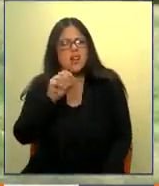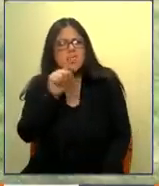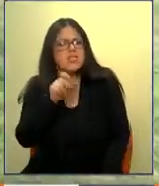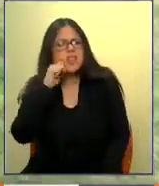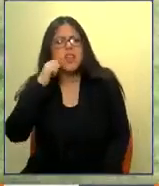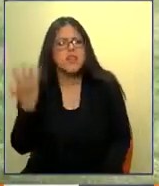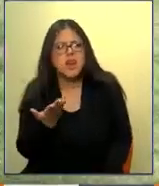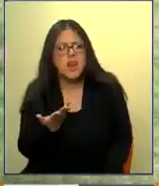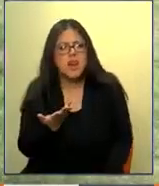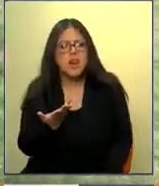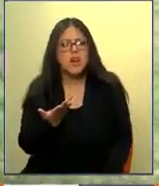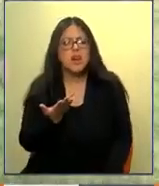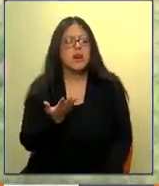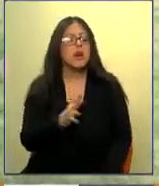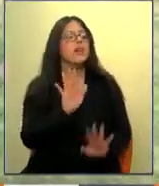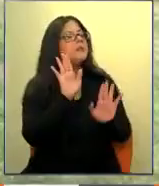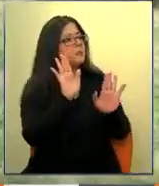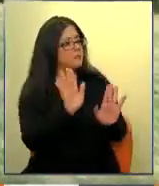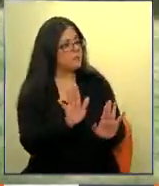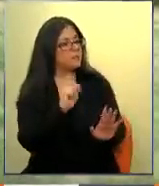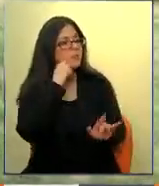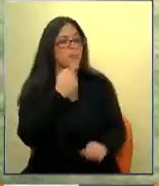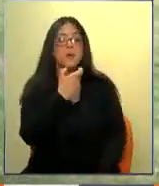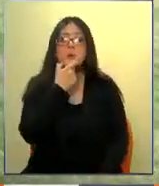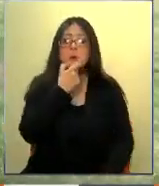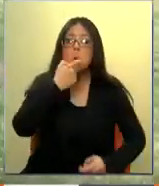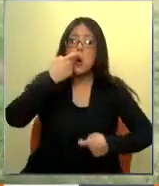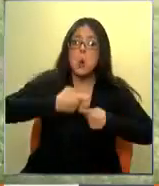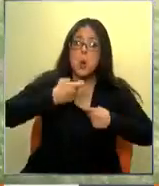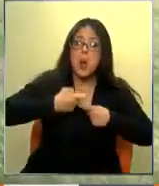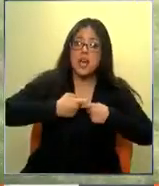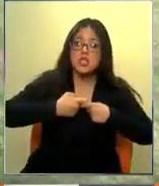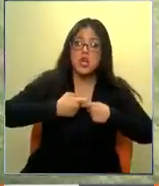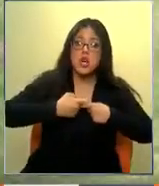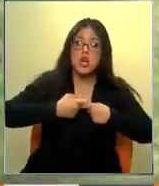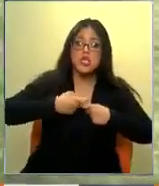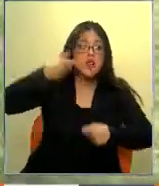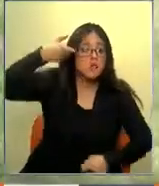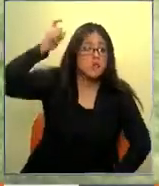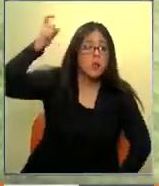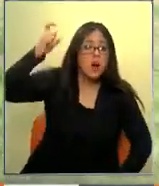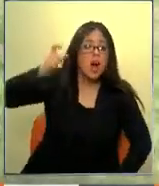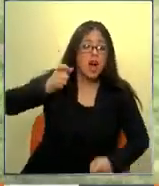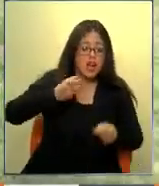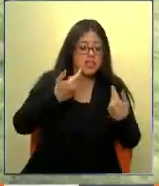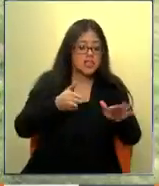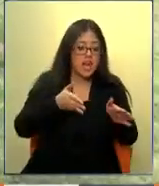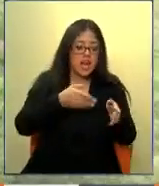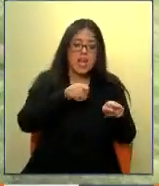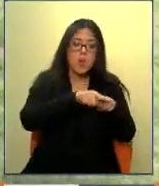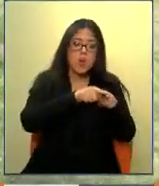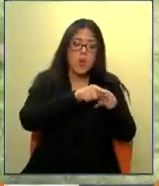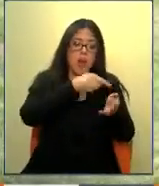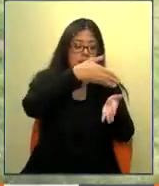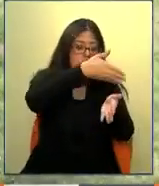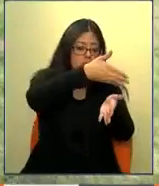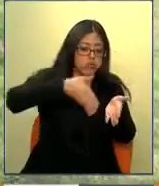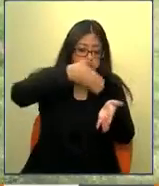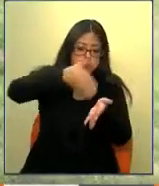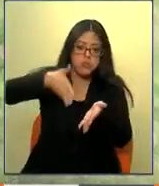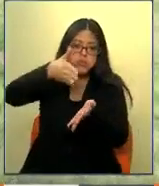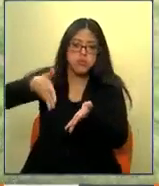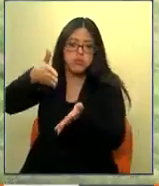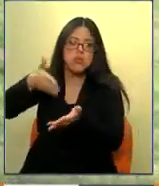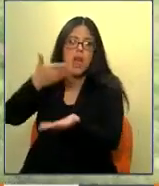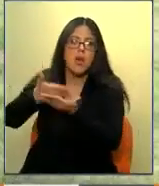amigo mío, son los huesos del novillo cortados de manera longitudinal, donde vamos a aprovechar la médula. Y